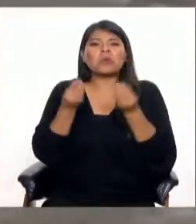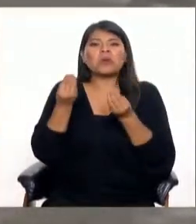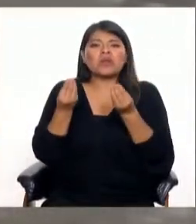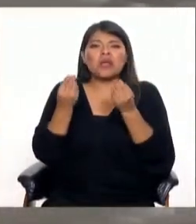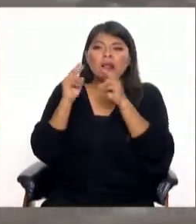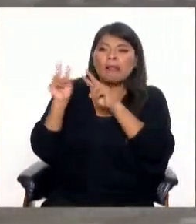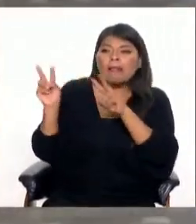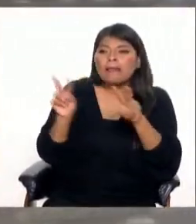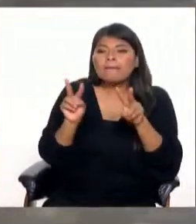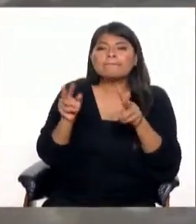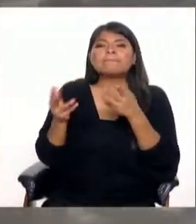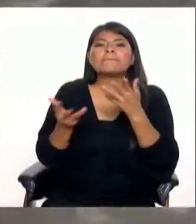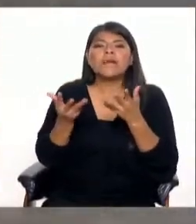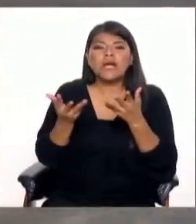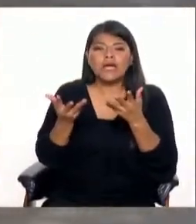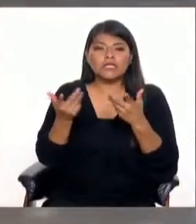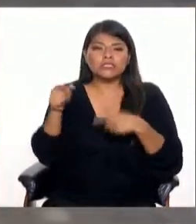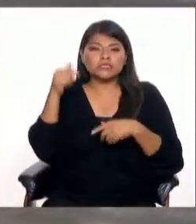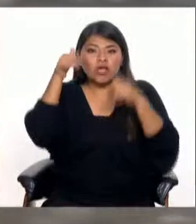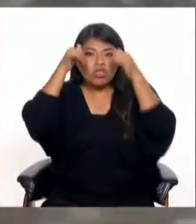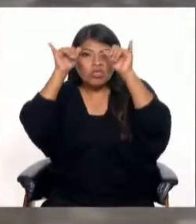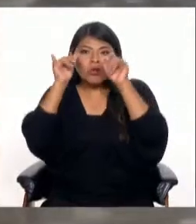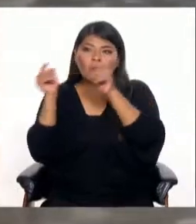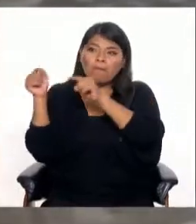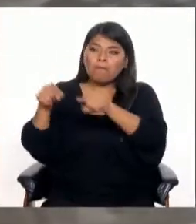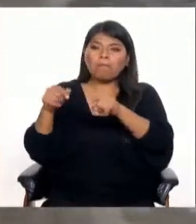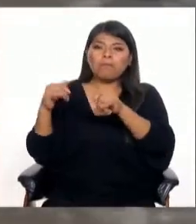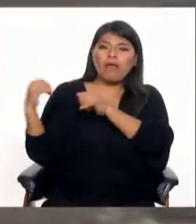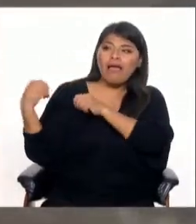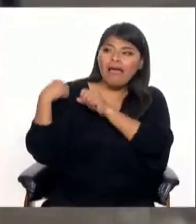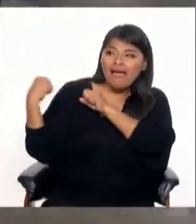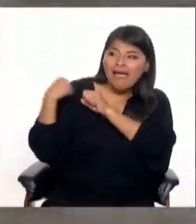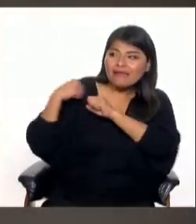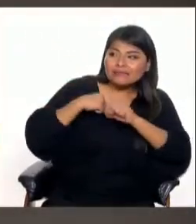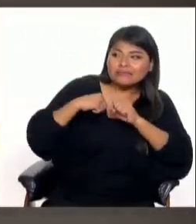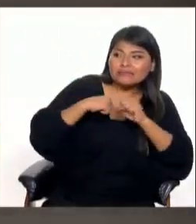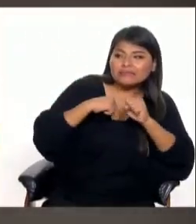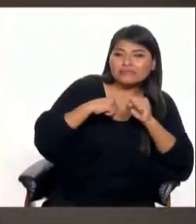¿Cuál es la necesidad de que el toro los persiga y que también